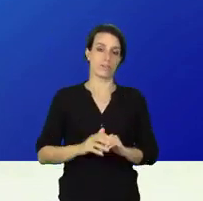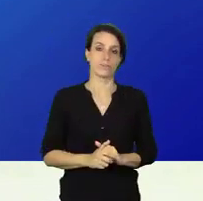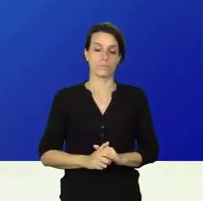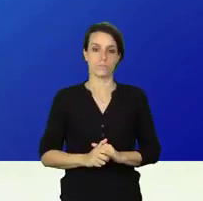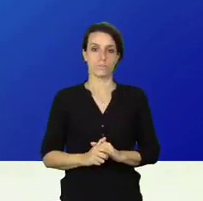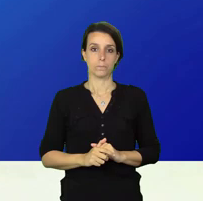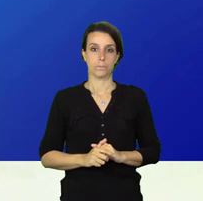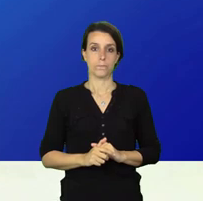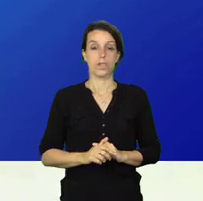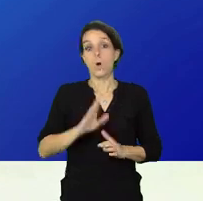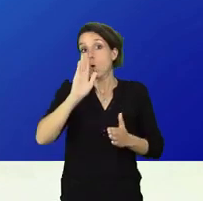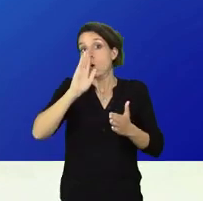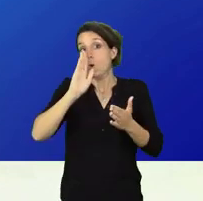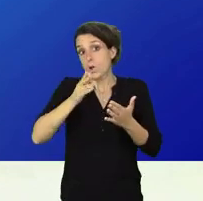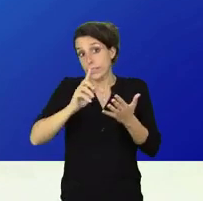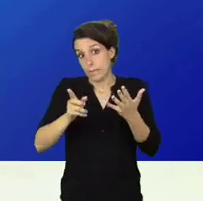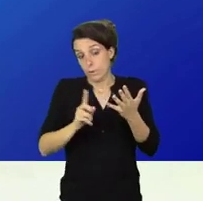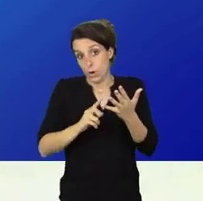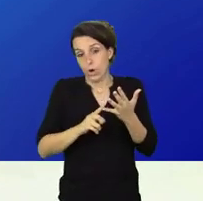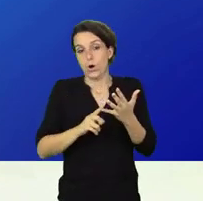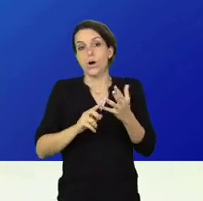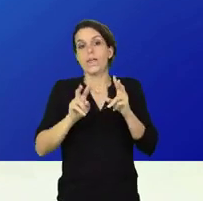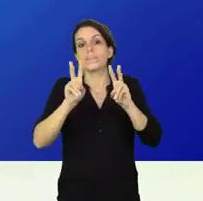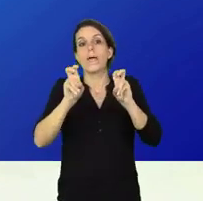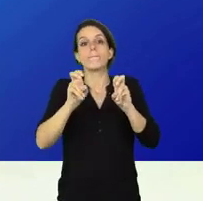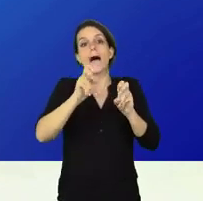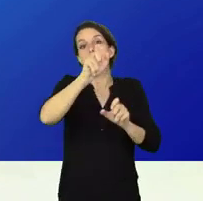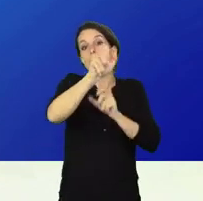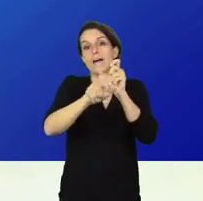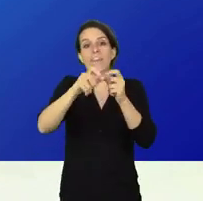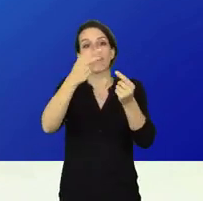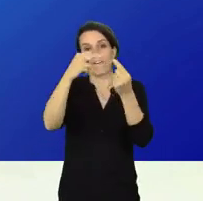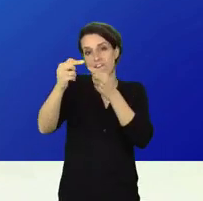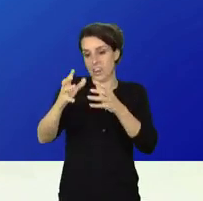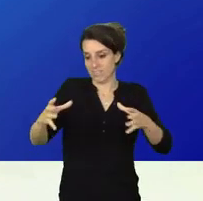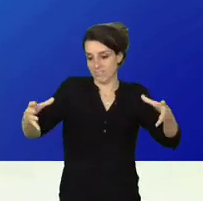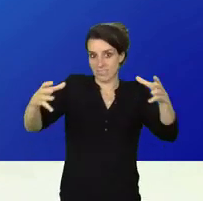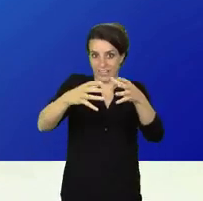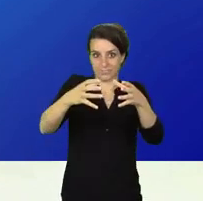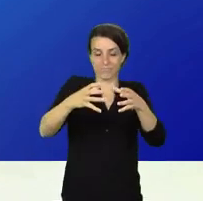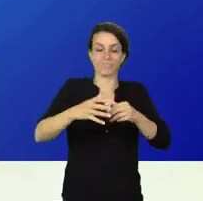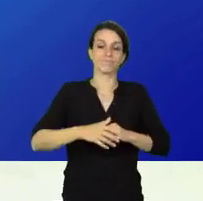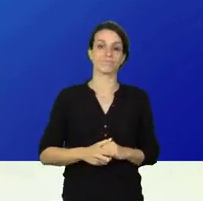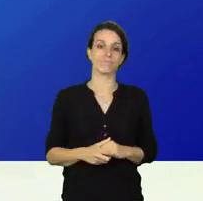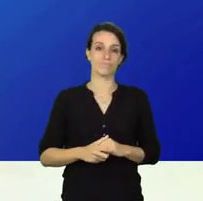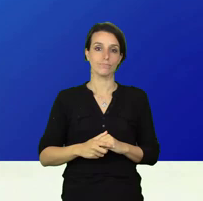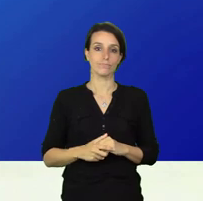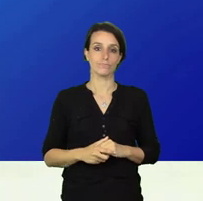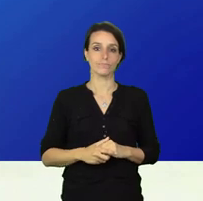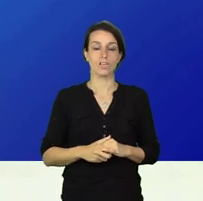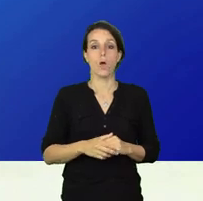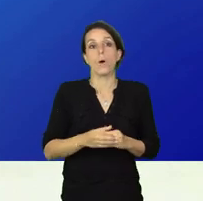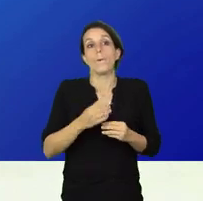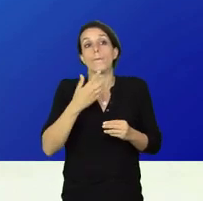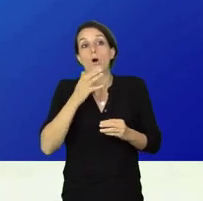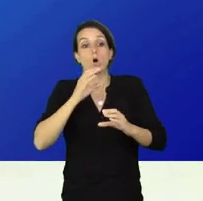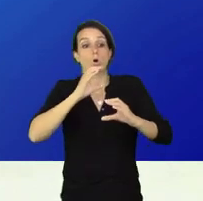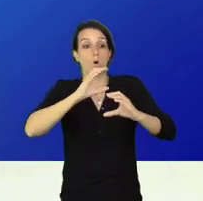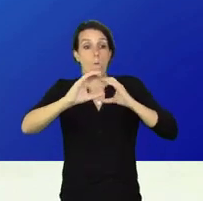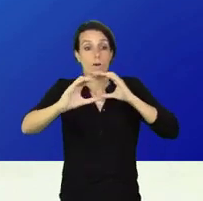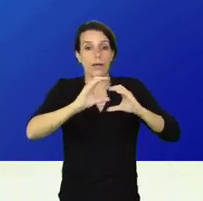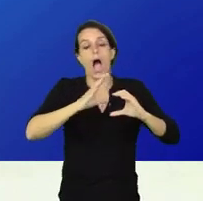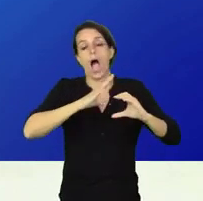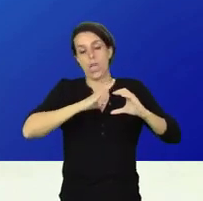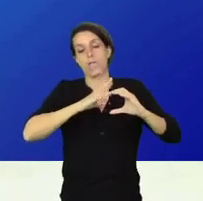hablábamos. Y por último también un foco en lo multidisciplinario y en la necesidad de que los